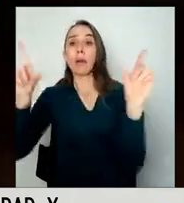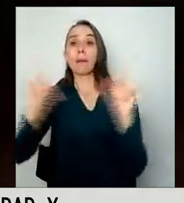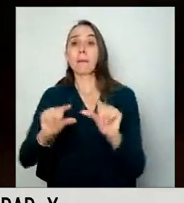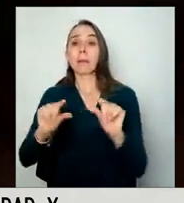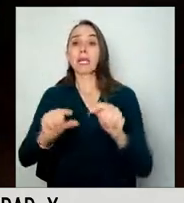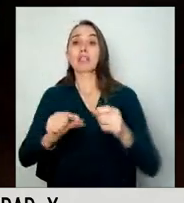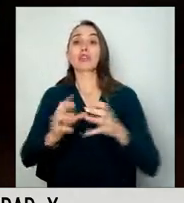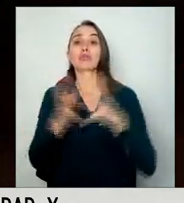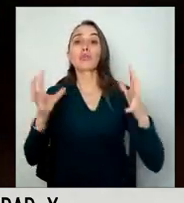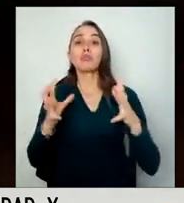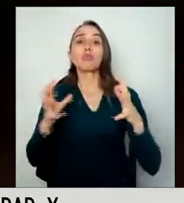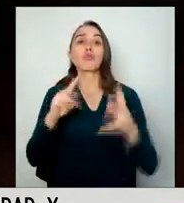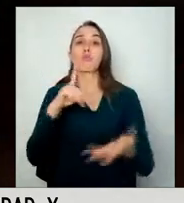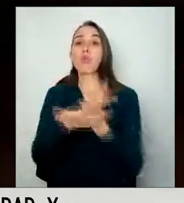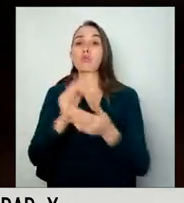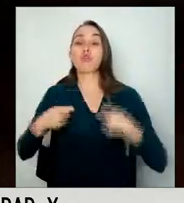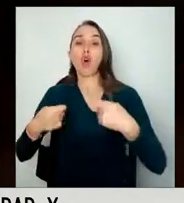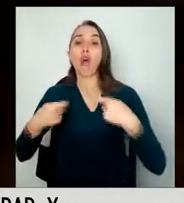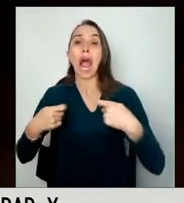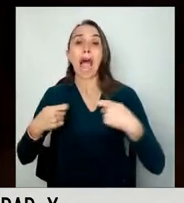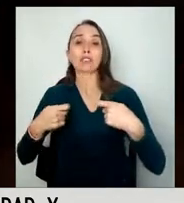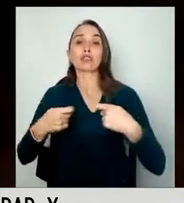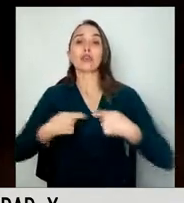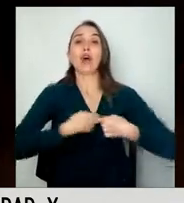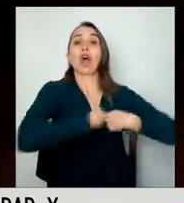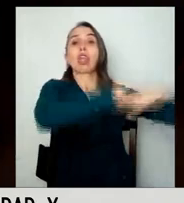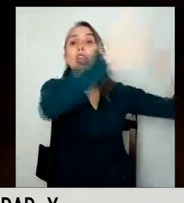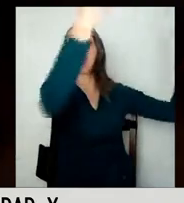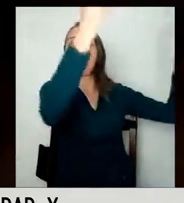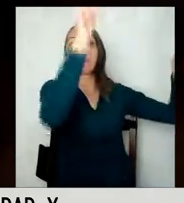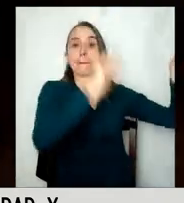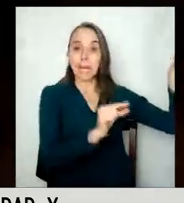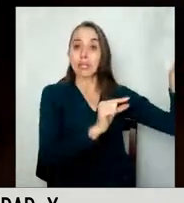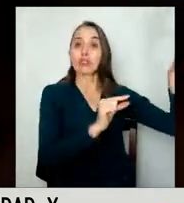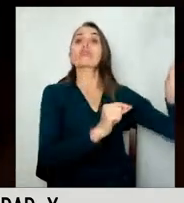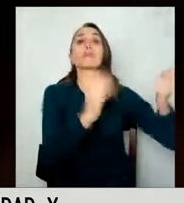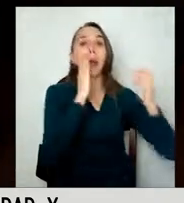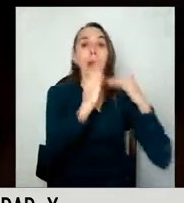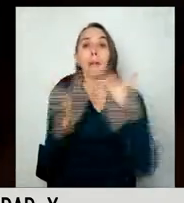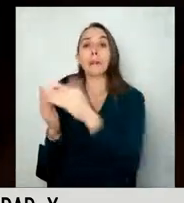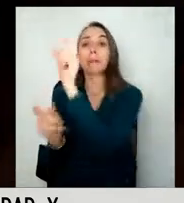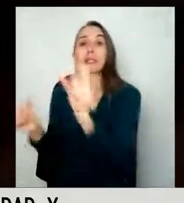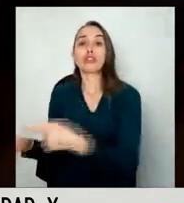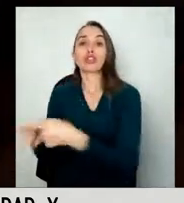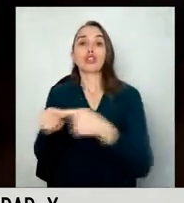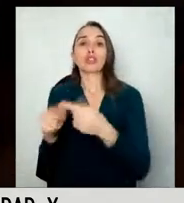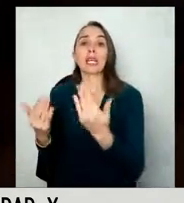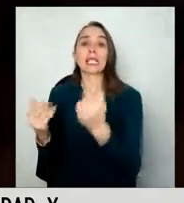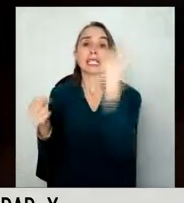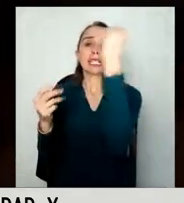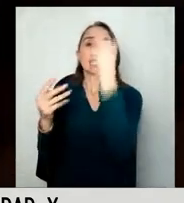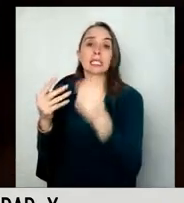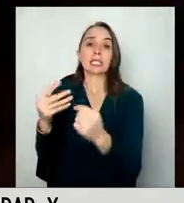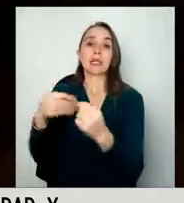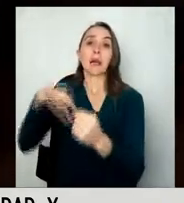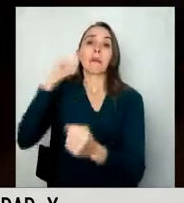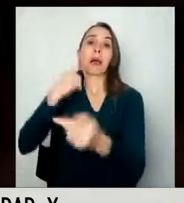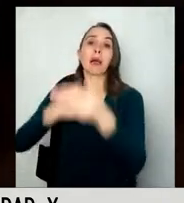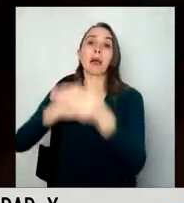innecesarios para llevar más beneficios a los chilenos sobre todo en materia social hoy día que se necesitan más que nunca Gracias presidenta